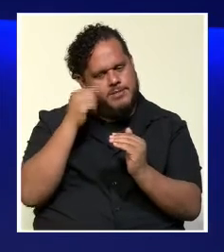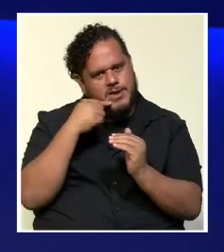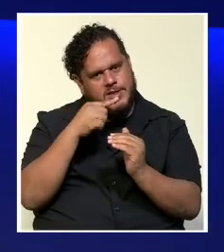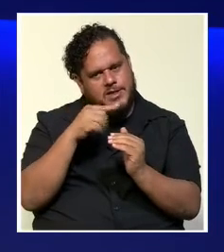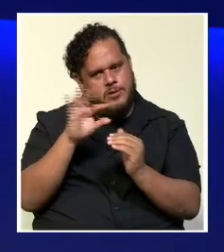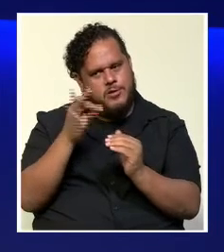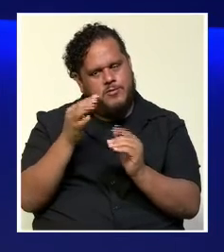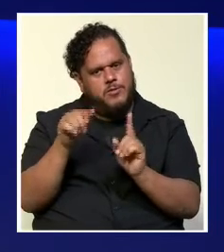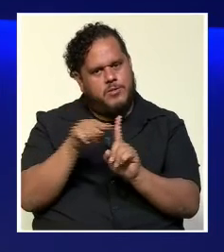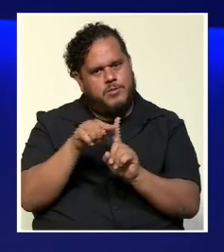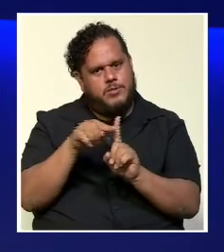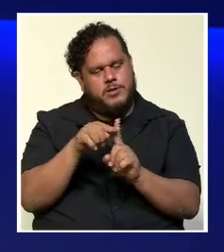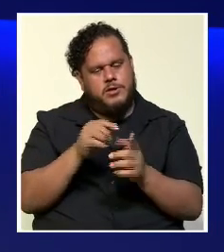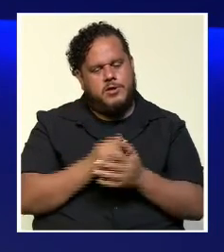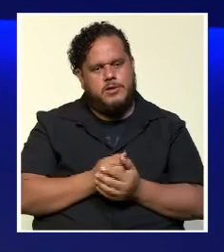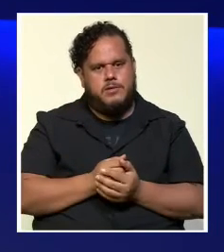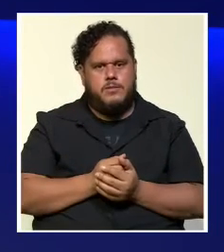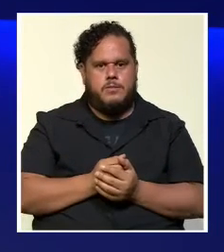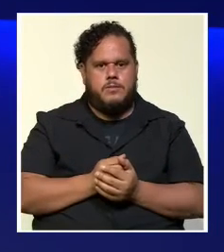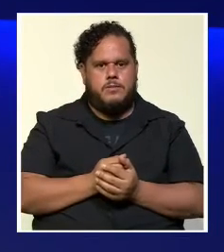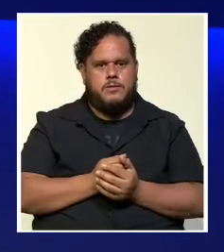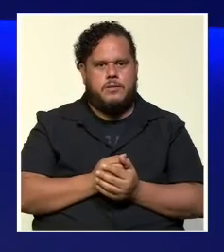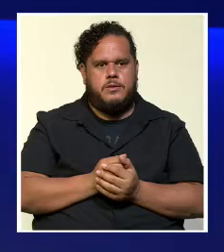positivo, de